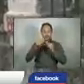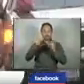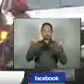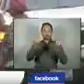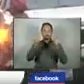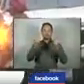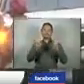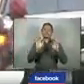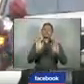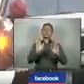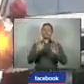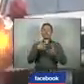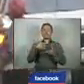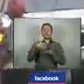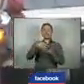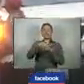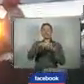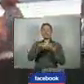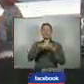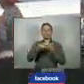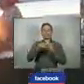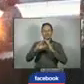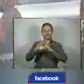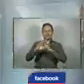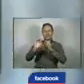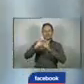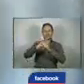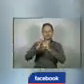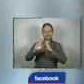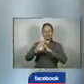población ignora las medidas de bioseguridad.